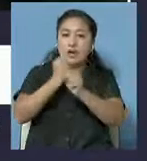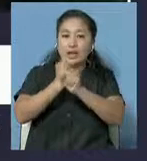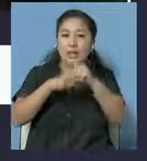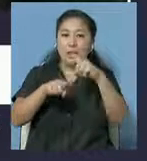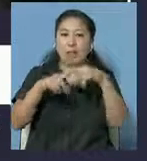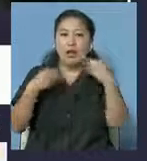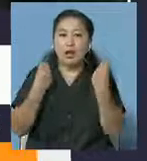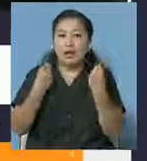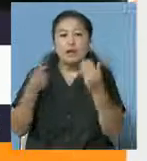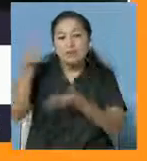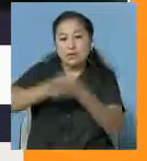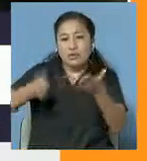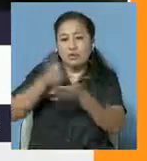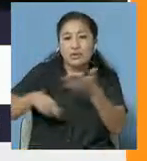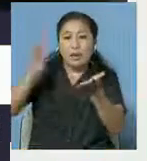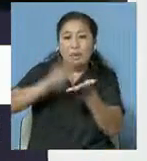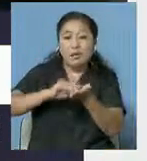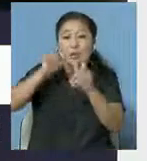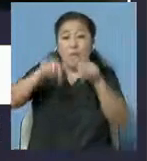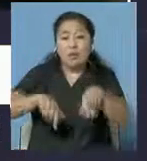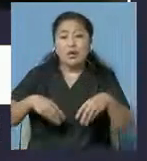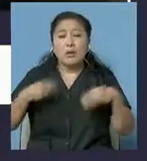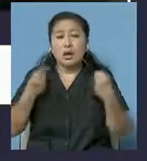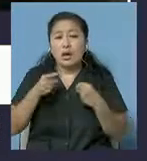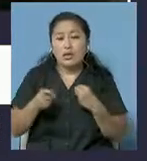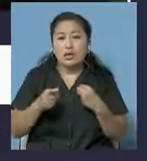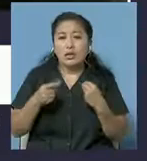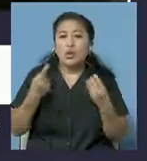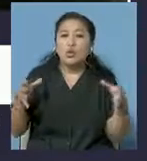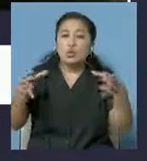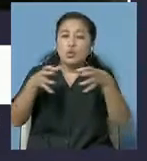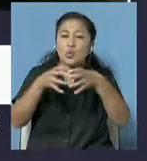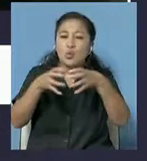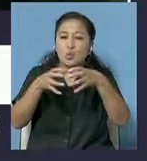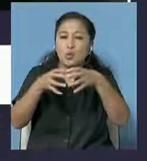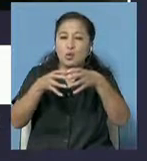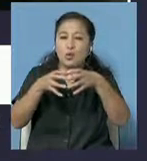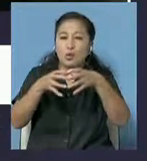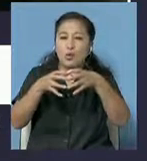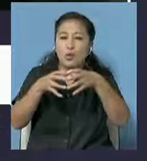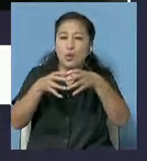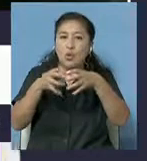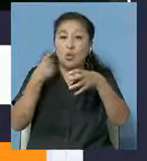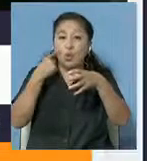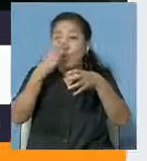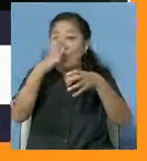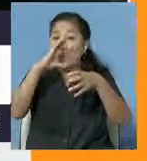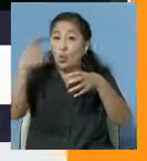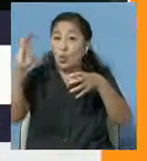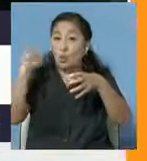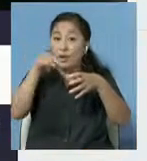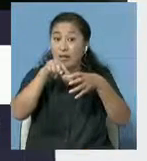para ello redoblamos esfuerzo y hoy nos encuentra con un equipo, con una institución, un